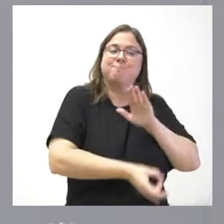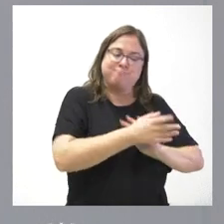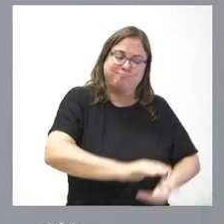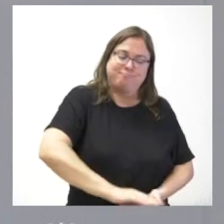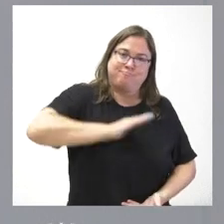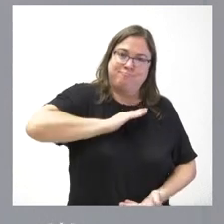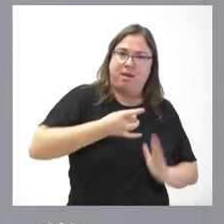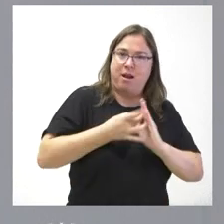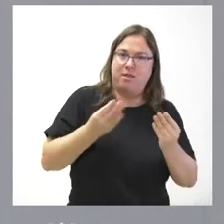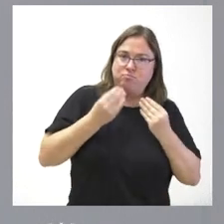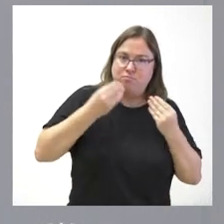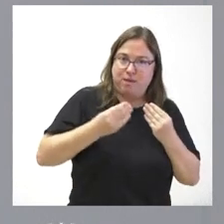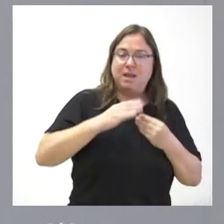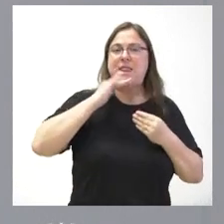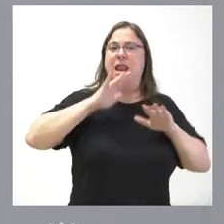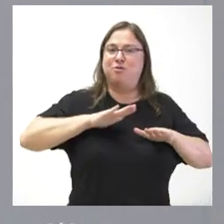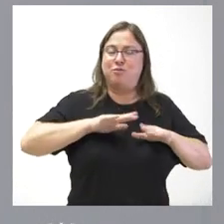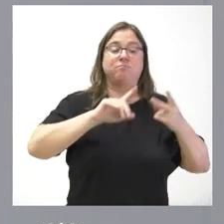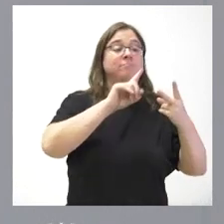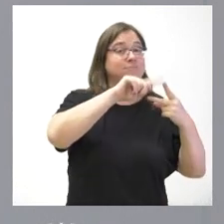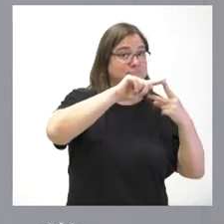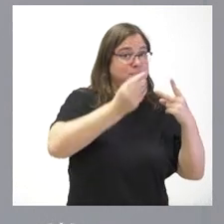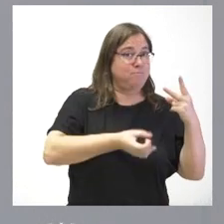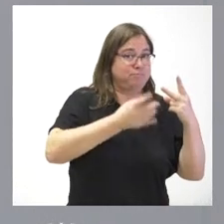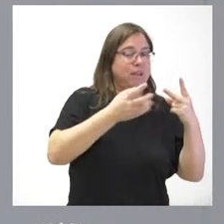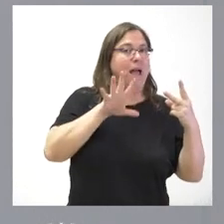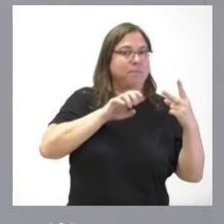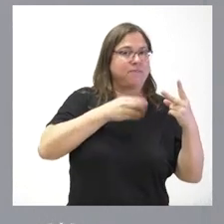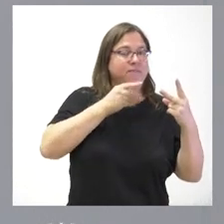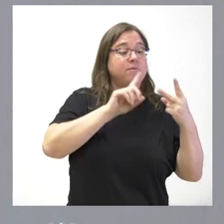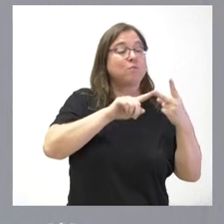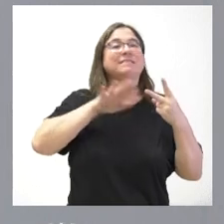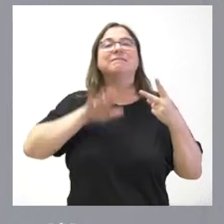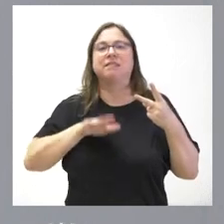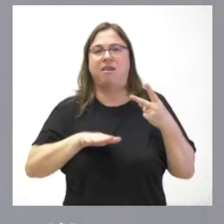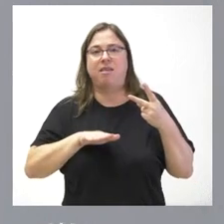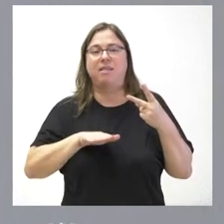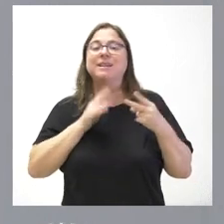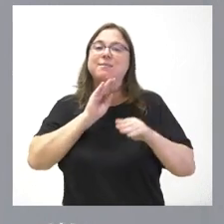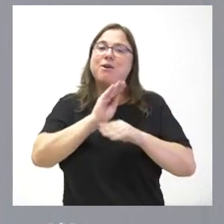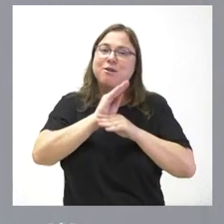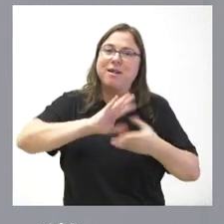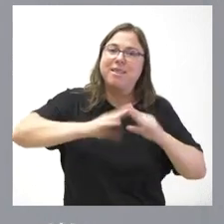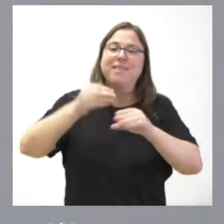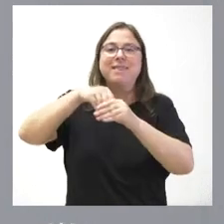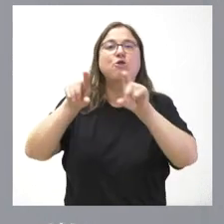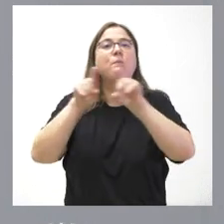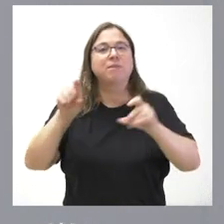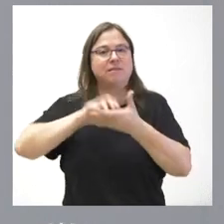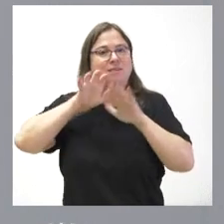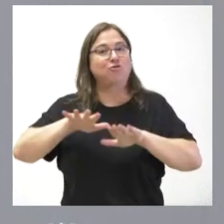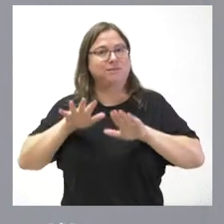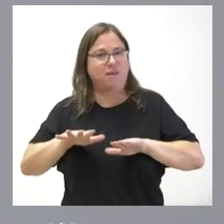permite que el talento se quede en Castilla León y es esta formación a la carta en las empresas de Castilla León